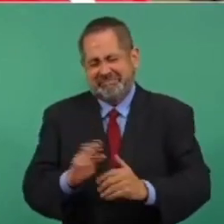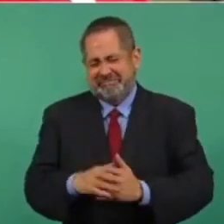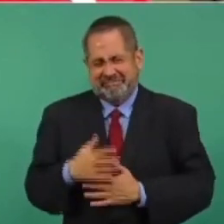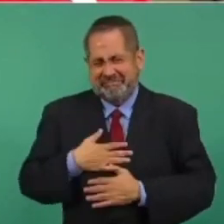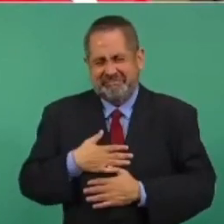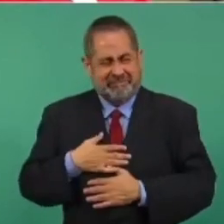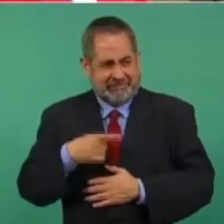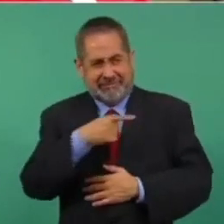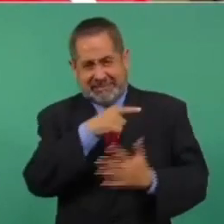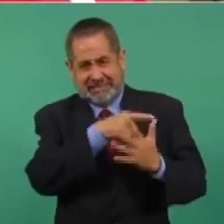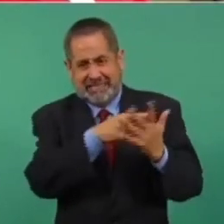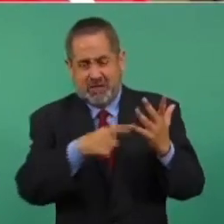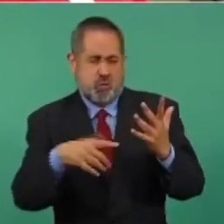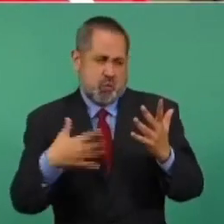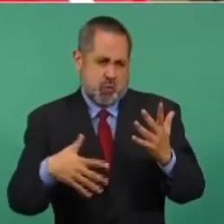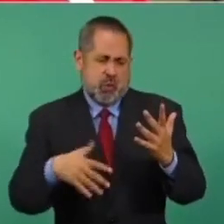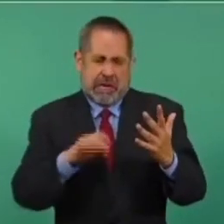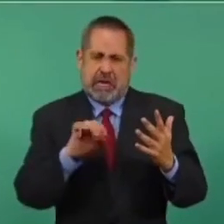Ellos